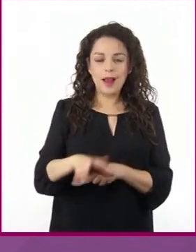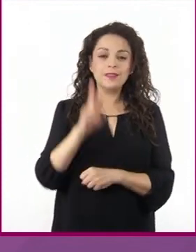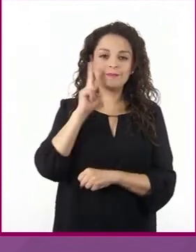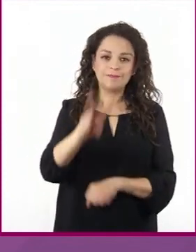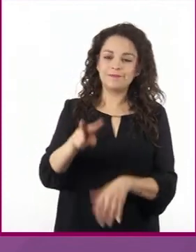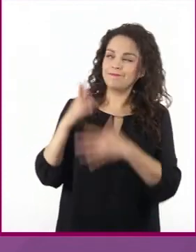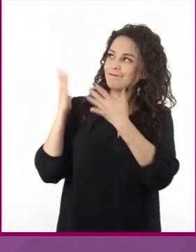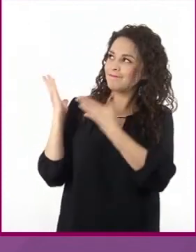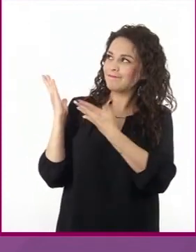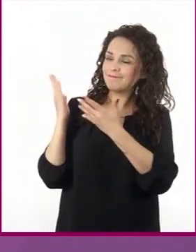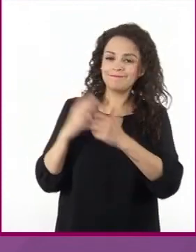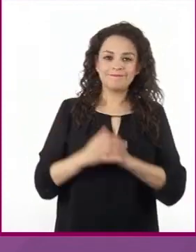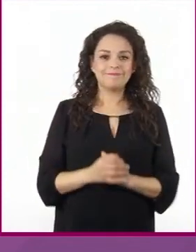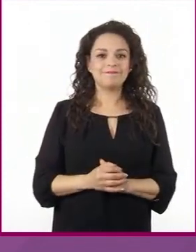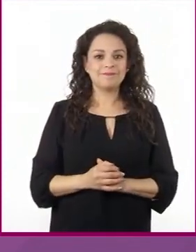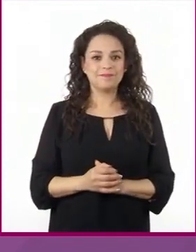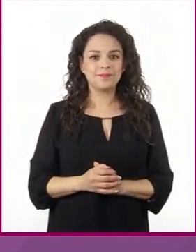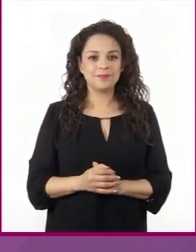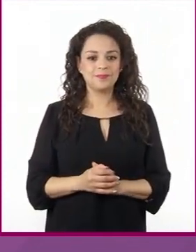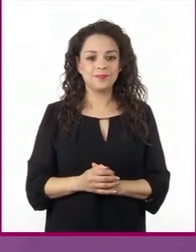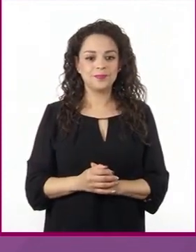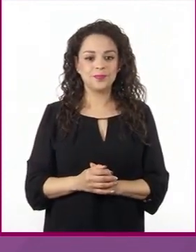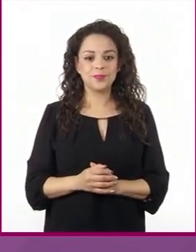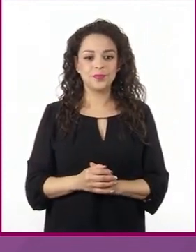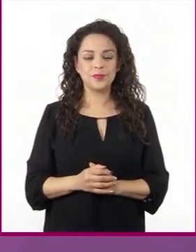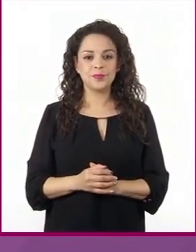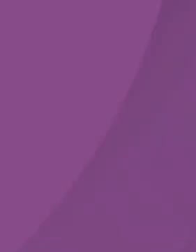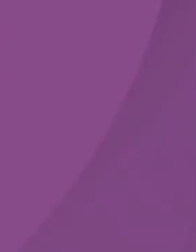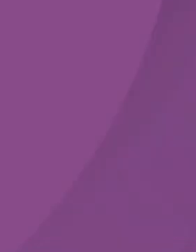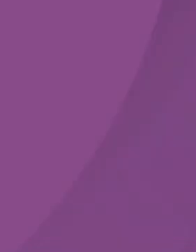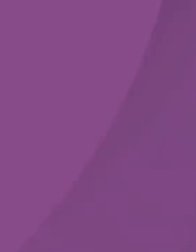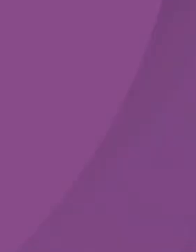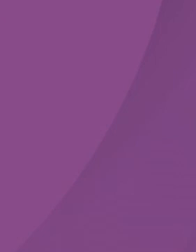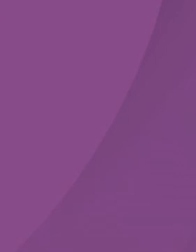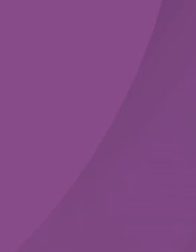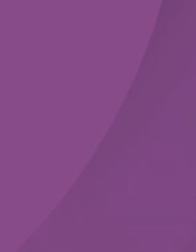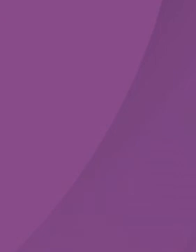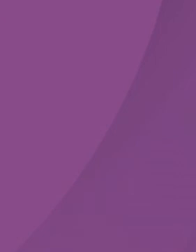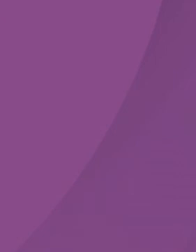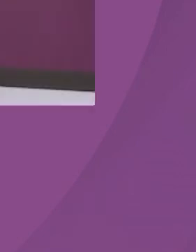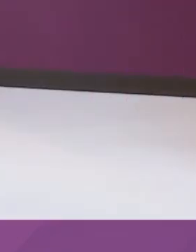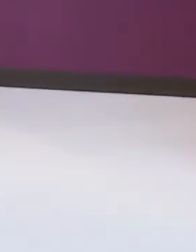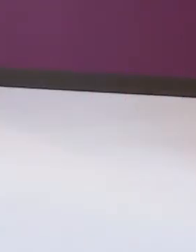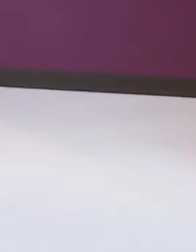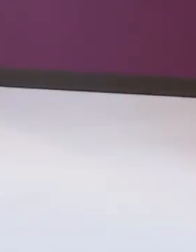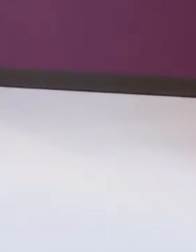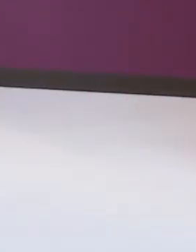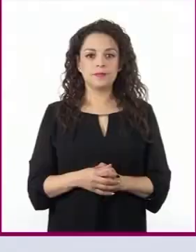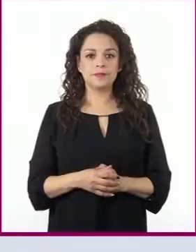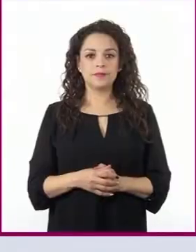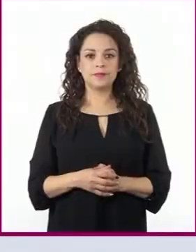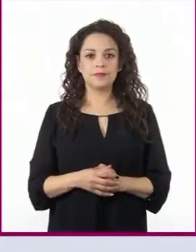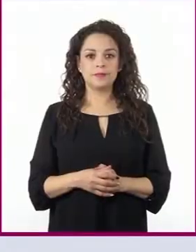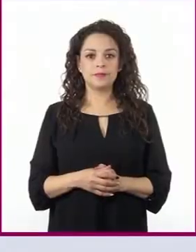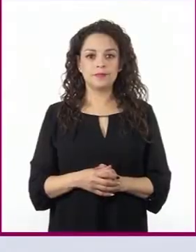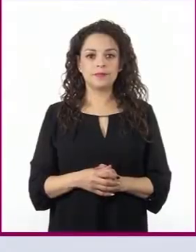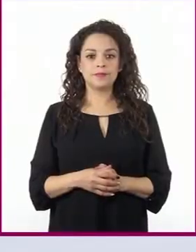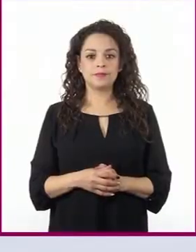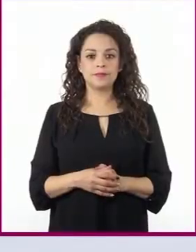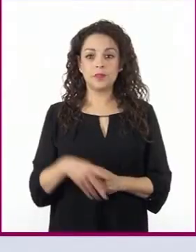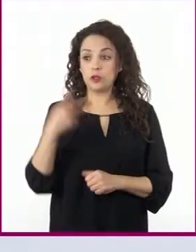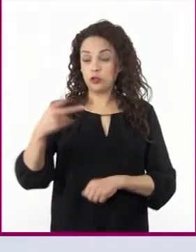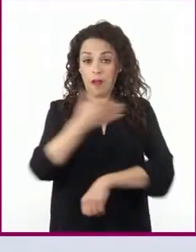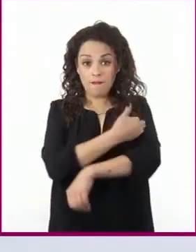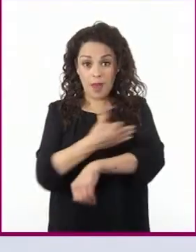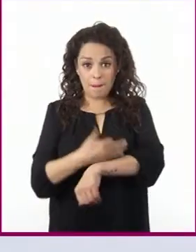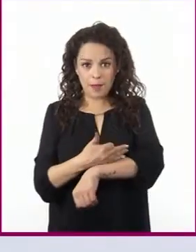texto biográfico con el propósito de expresar opinión sobre personajes. Inviten a sus